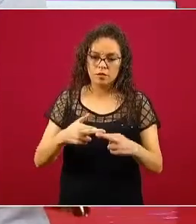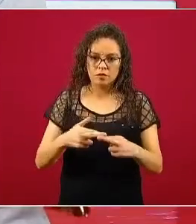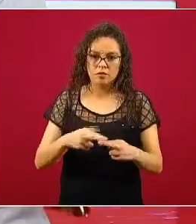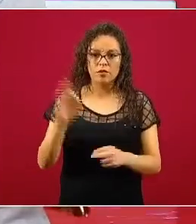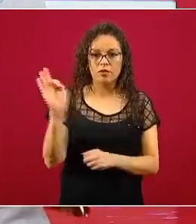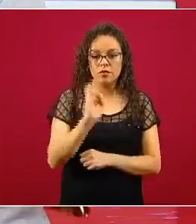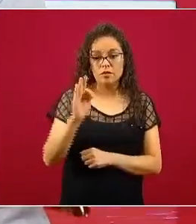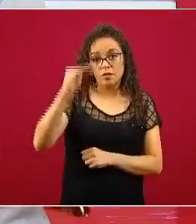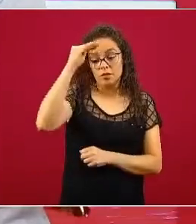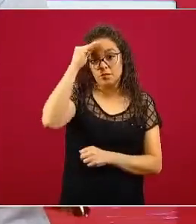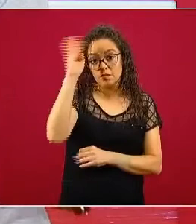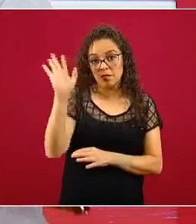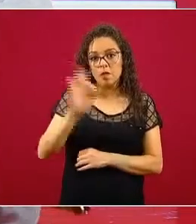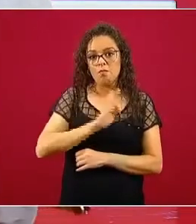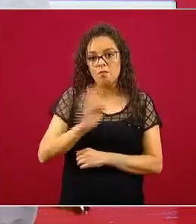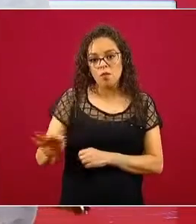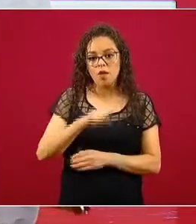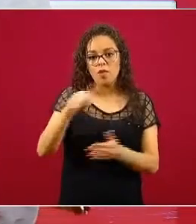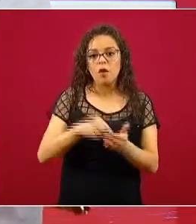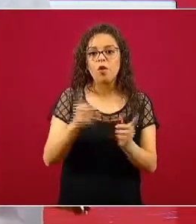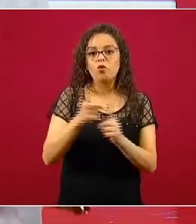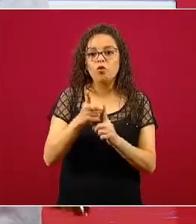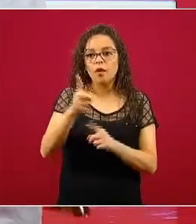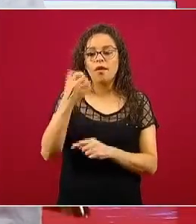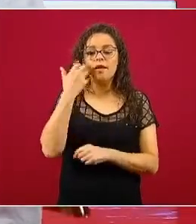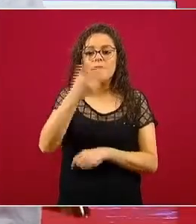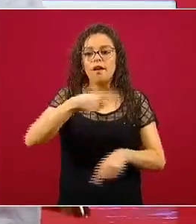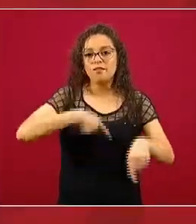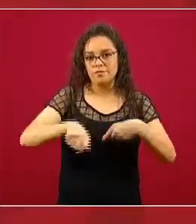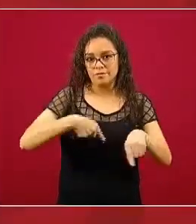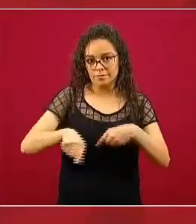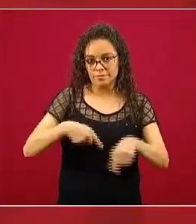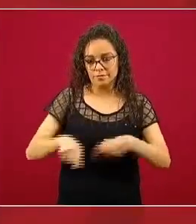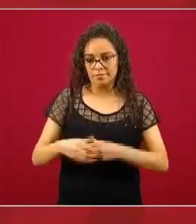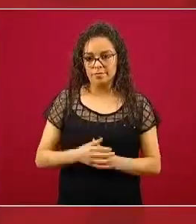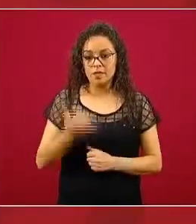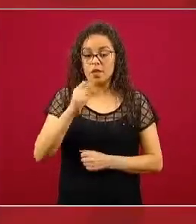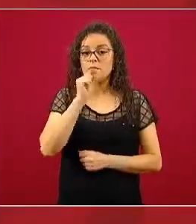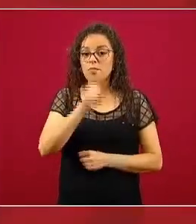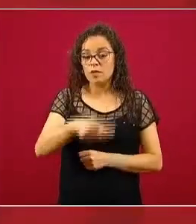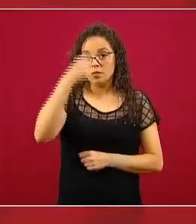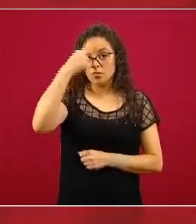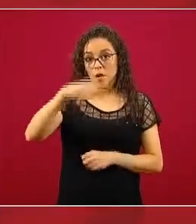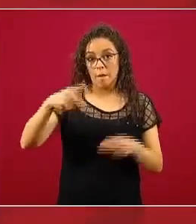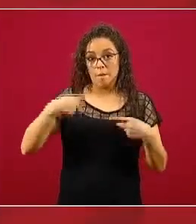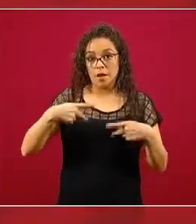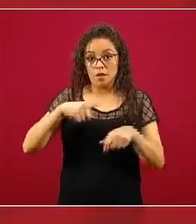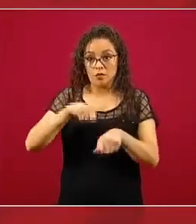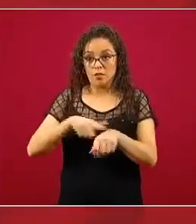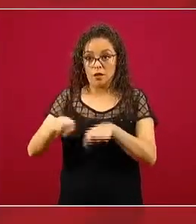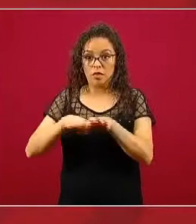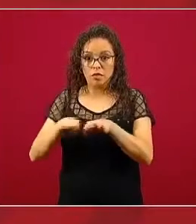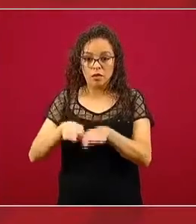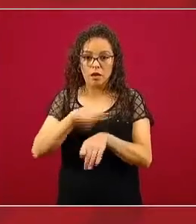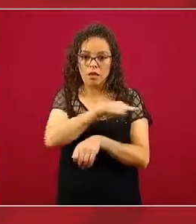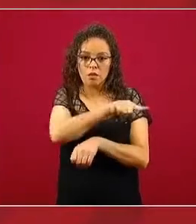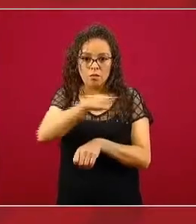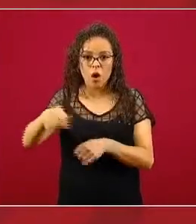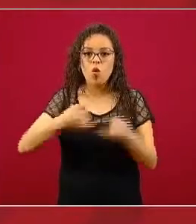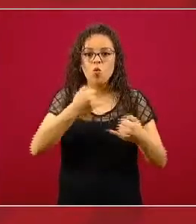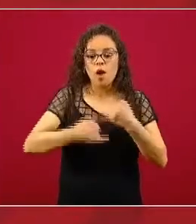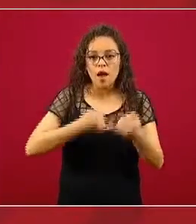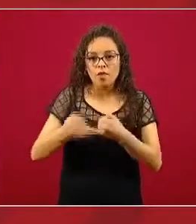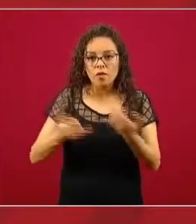pudieran tener lugar los partidos, y desde luego para el propio personal de la liga, incluyendo jugadores, entrenadores,